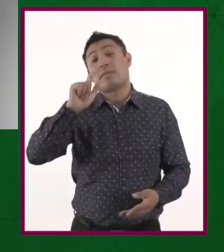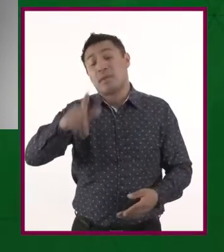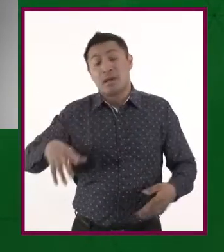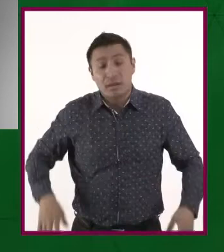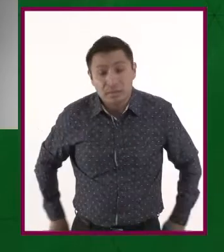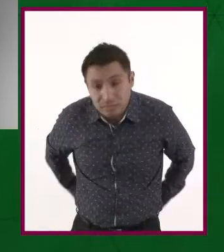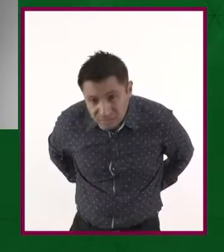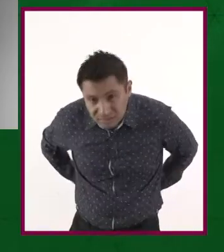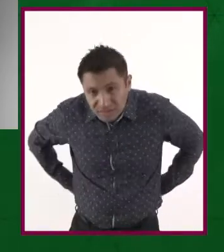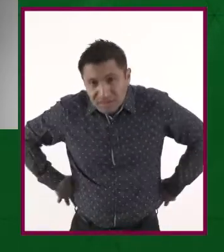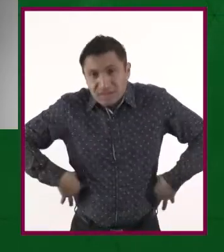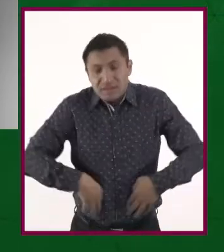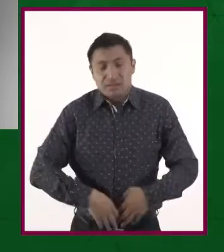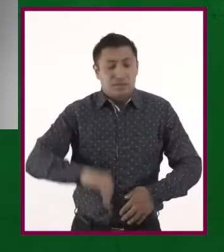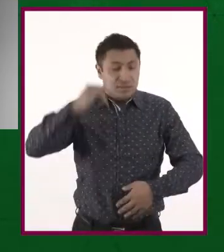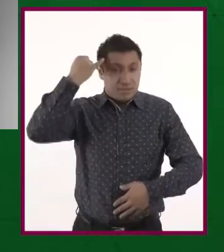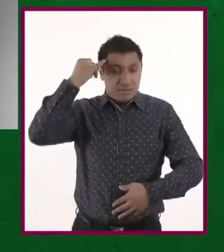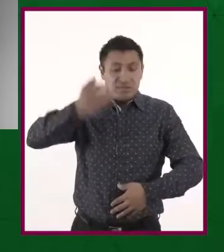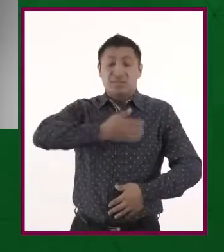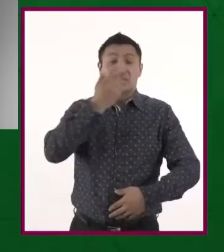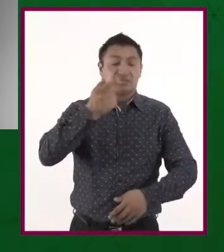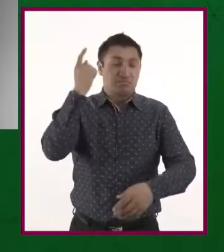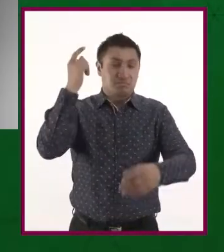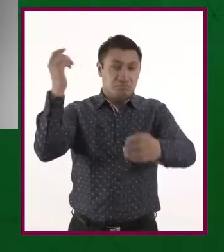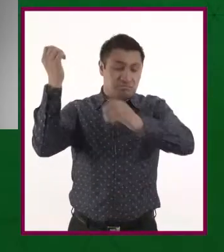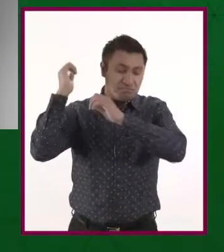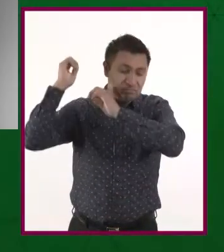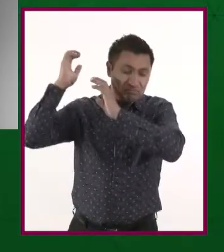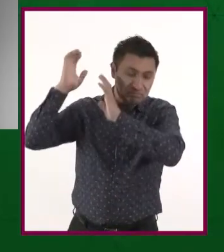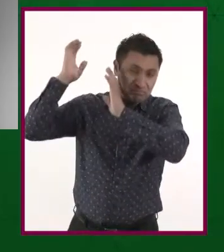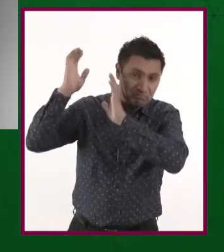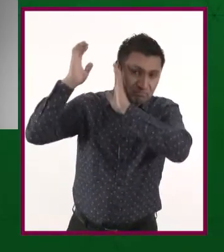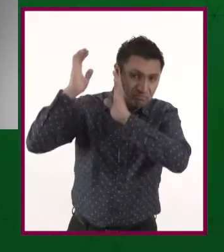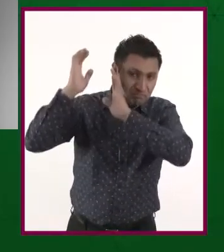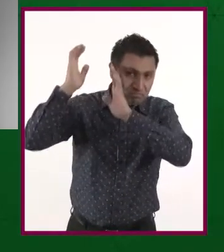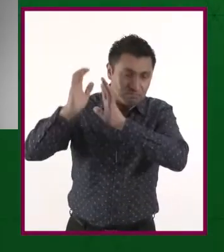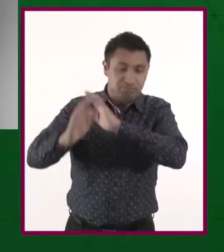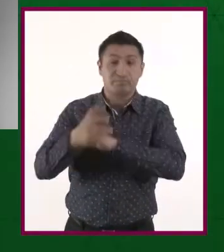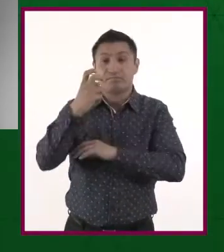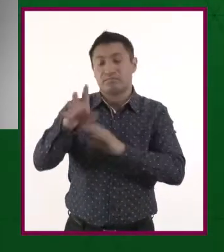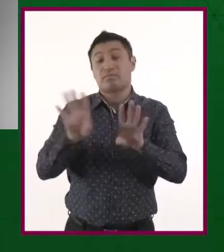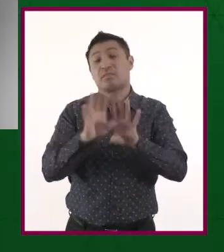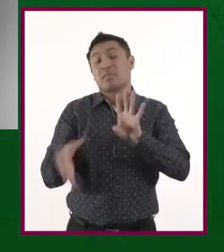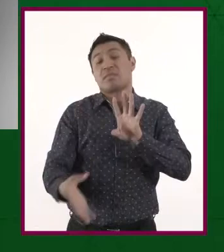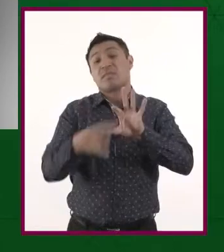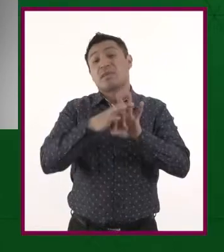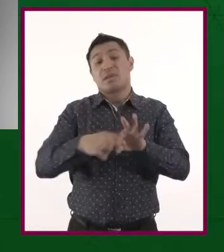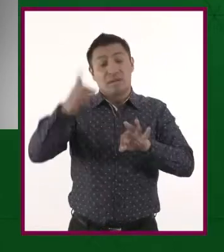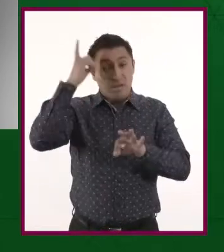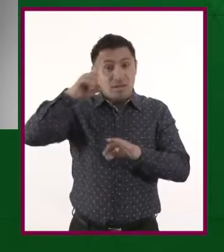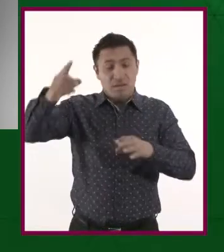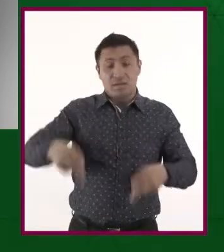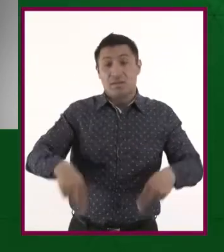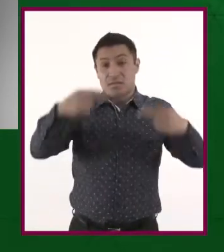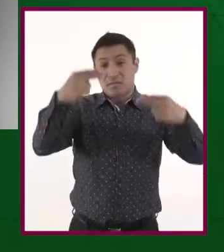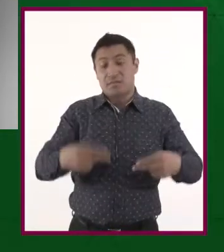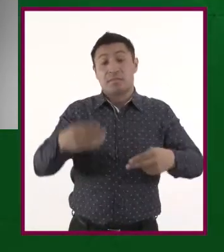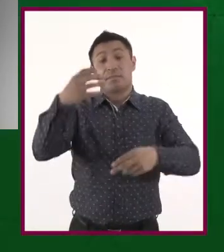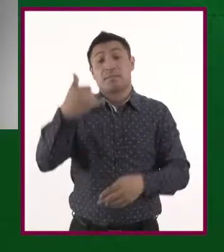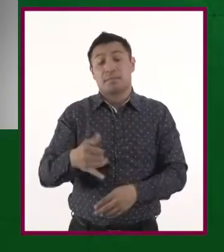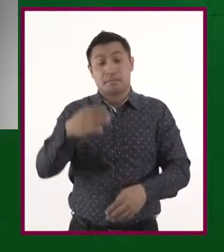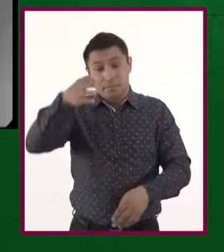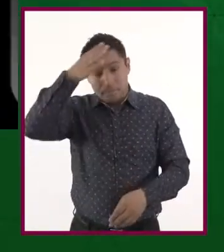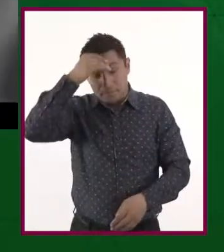los indígenas acostumbraban cargar todo tipo de bultos. Este oficio estaba relacionado con los dioses del comercio y con el entrenamiento para